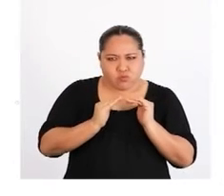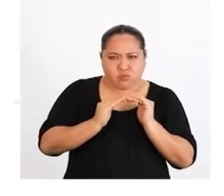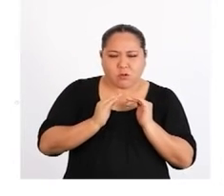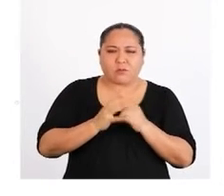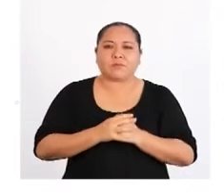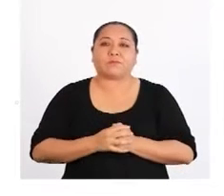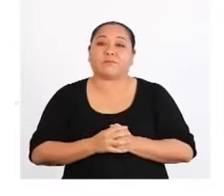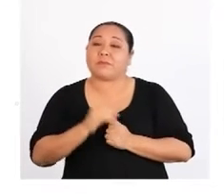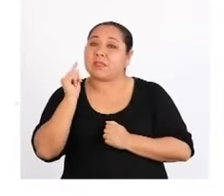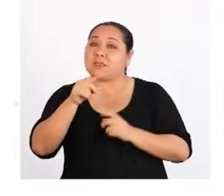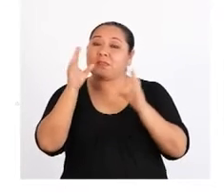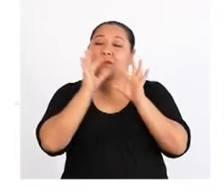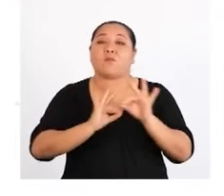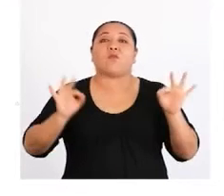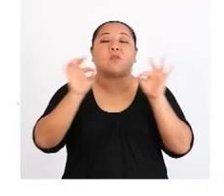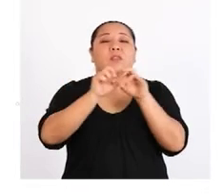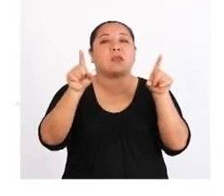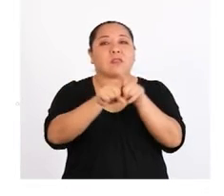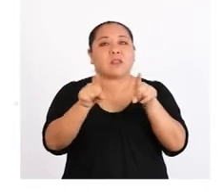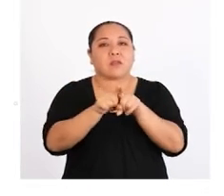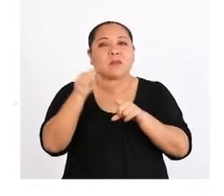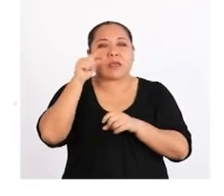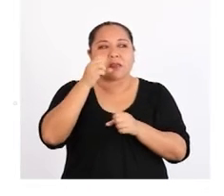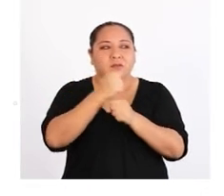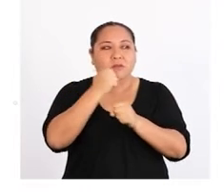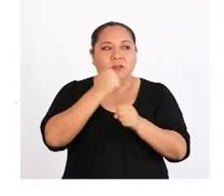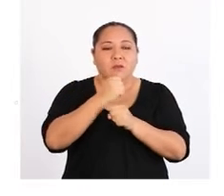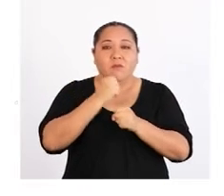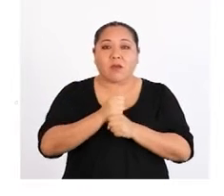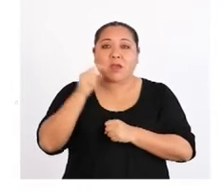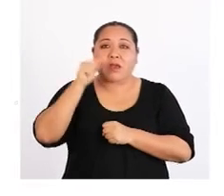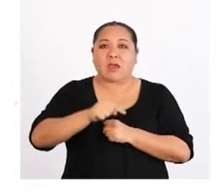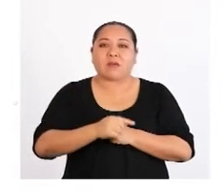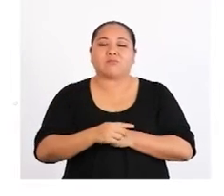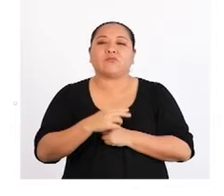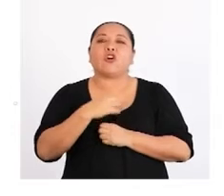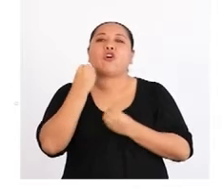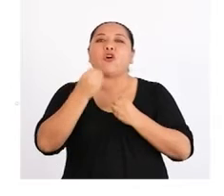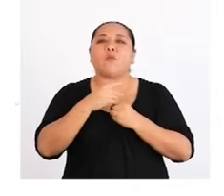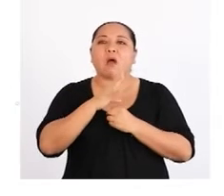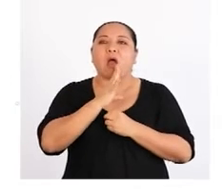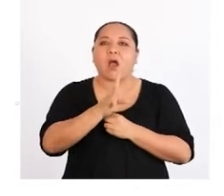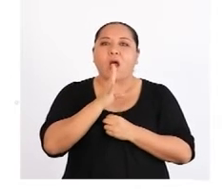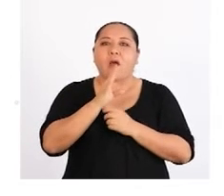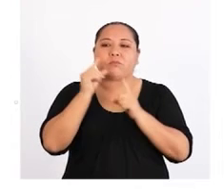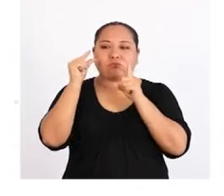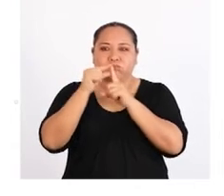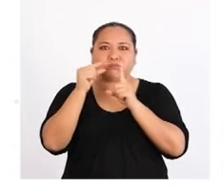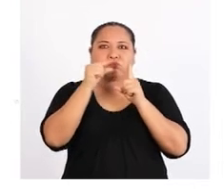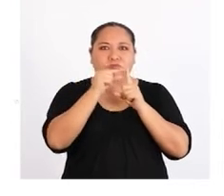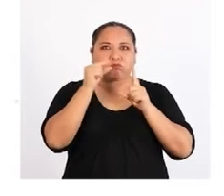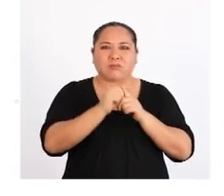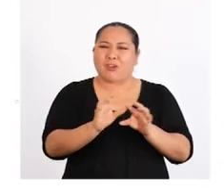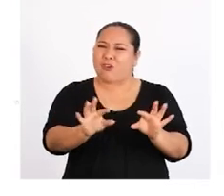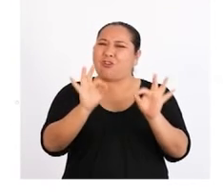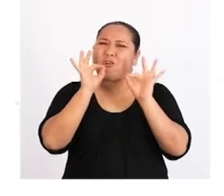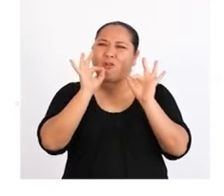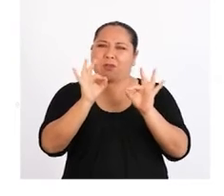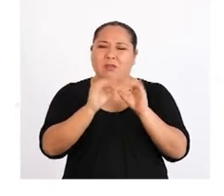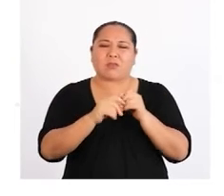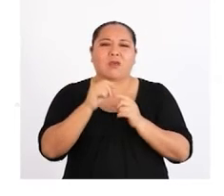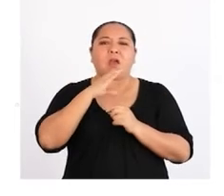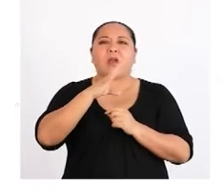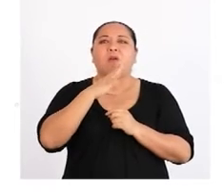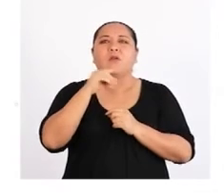graves. Muy importante también es trabajar nuestra dicción para una correcta pronunciación de